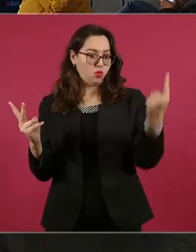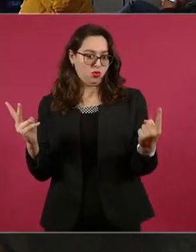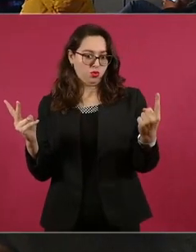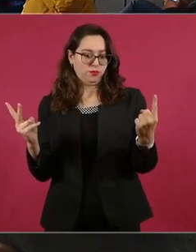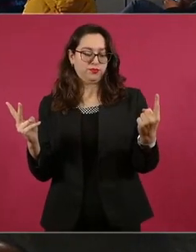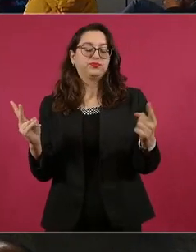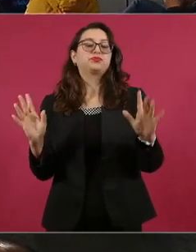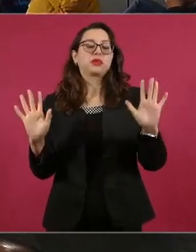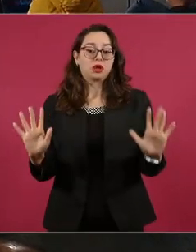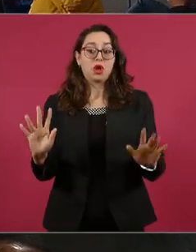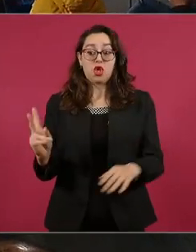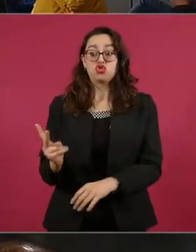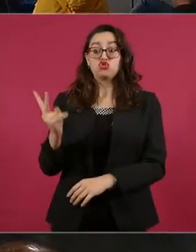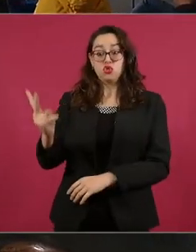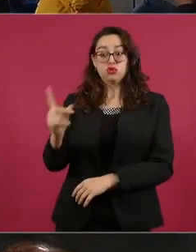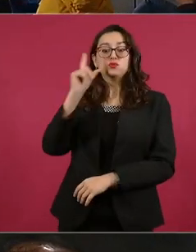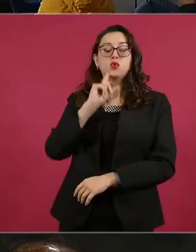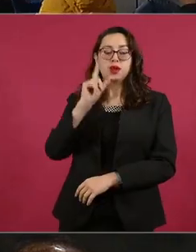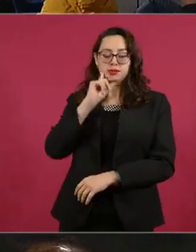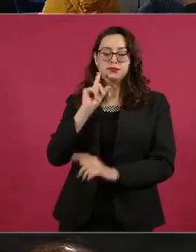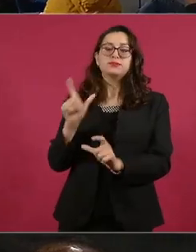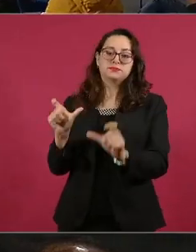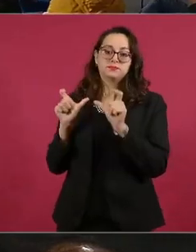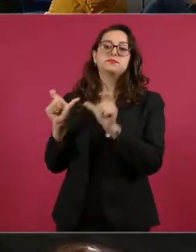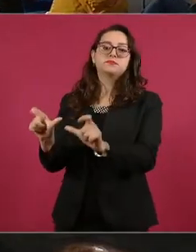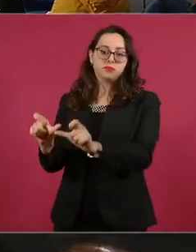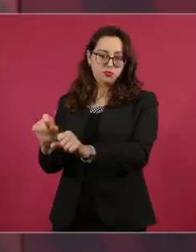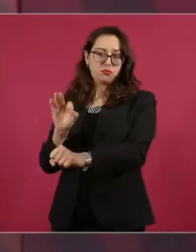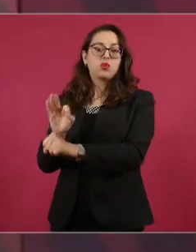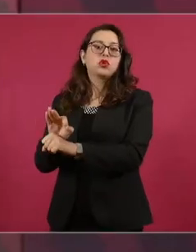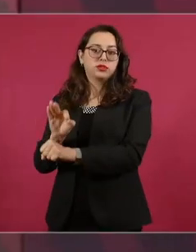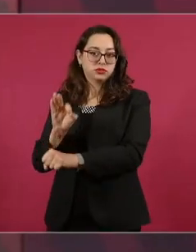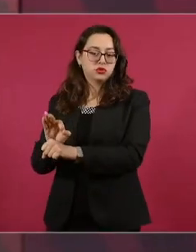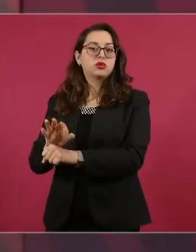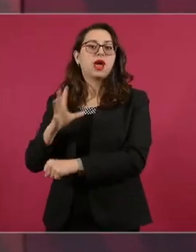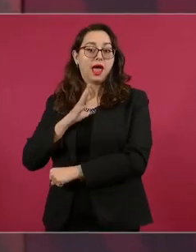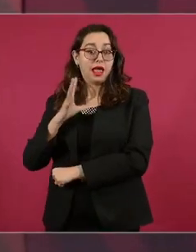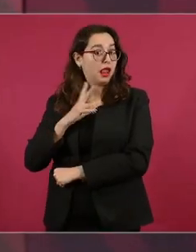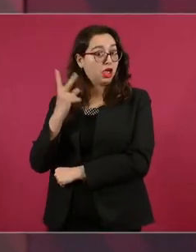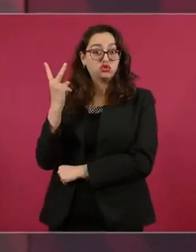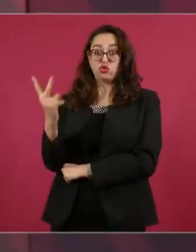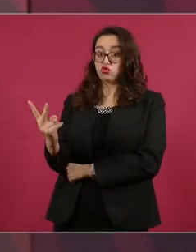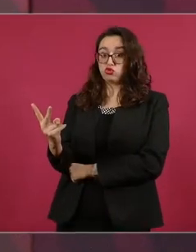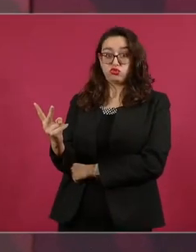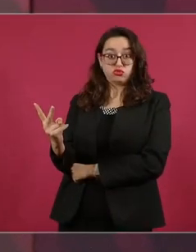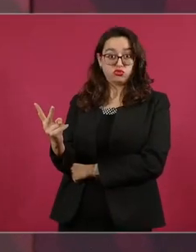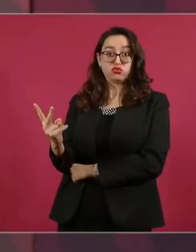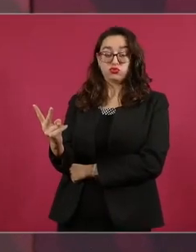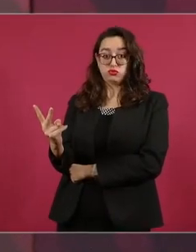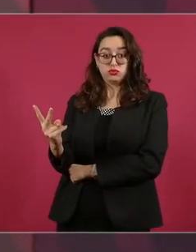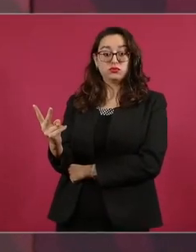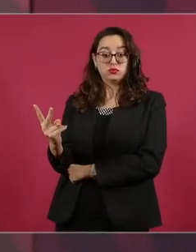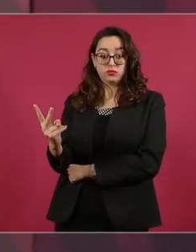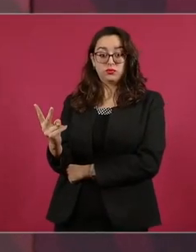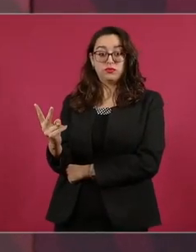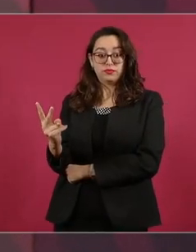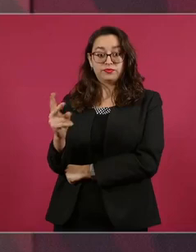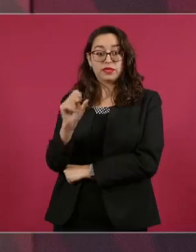tienen protección de un equipo de la